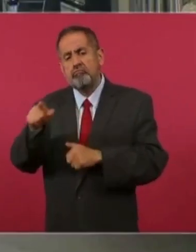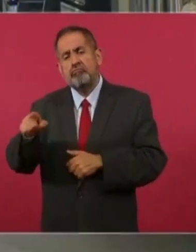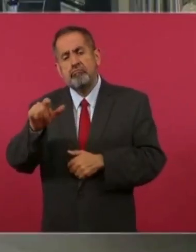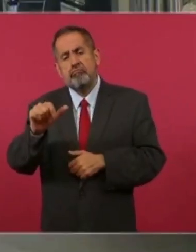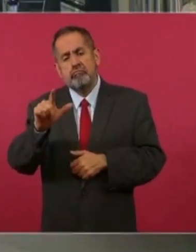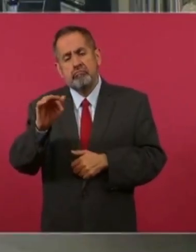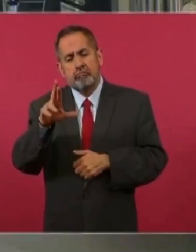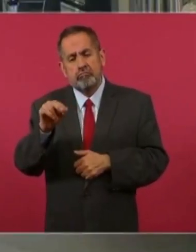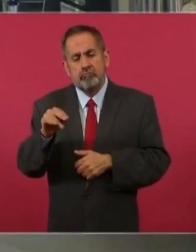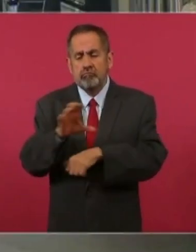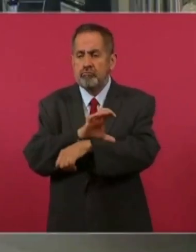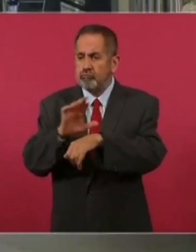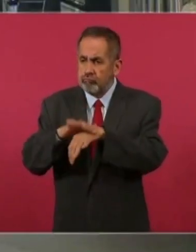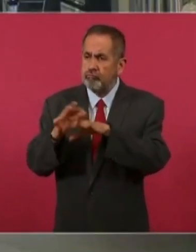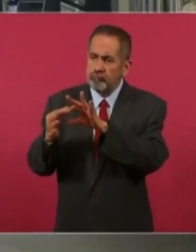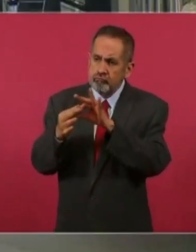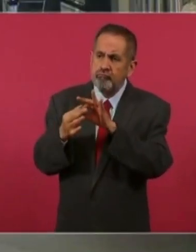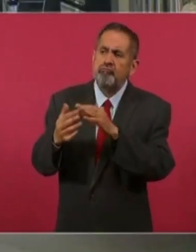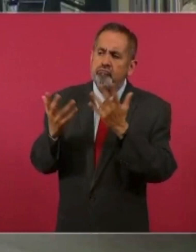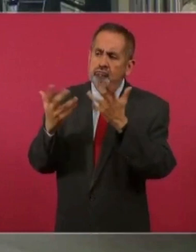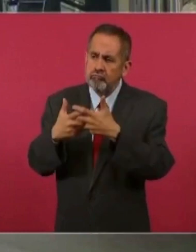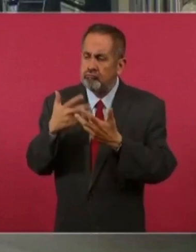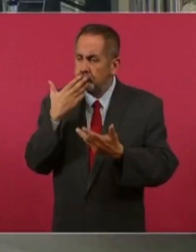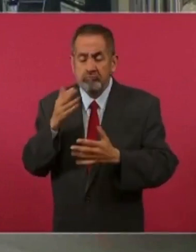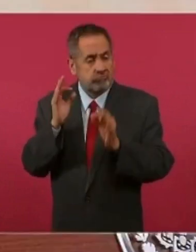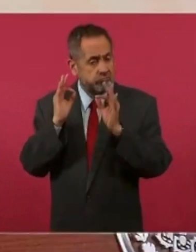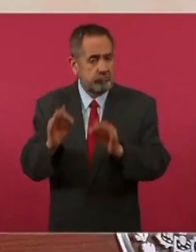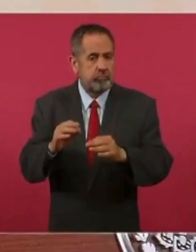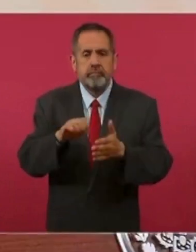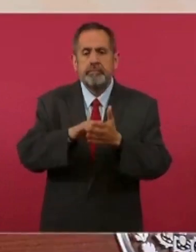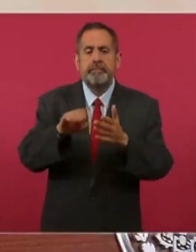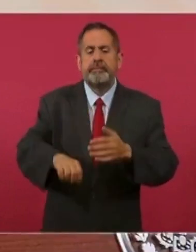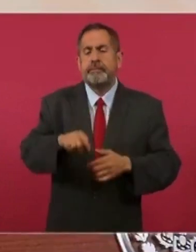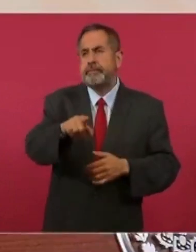en forma coordinada. Por ejemplo,